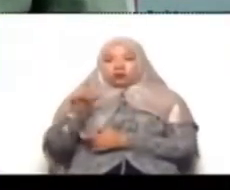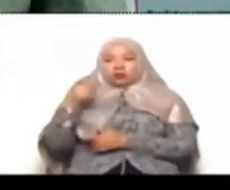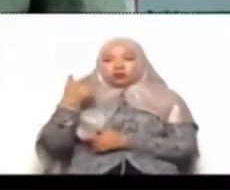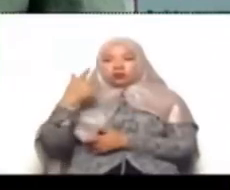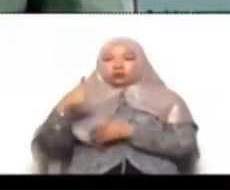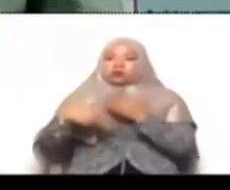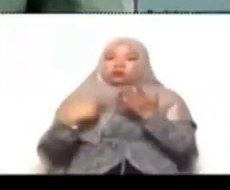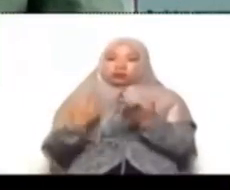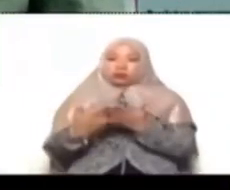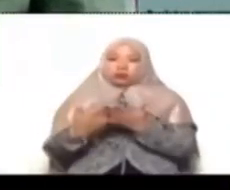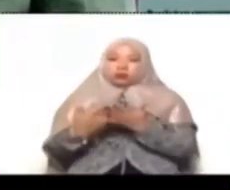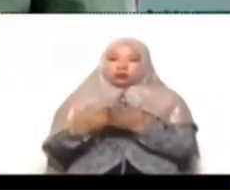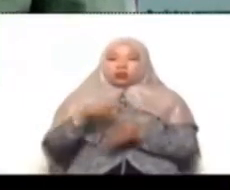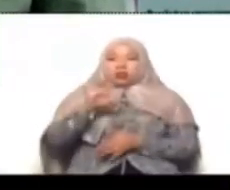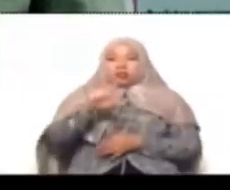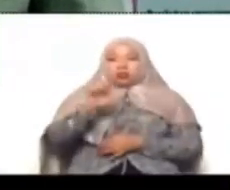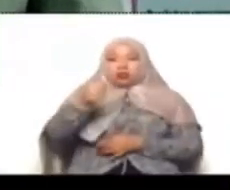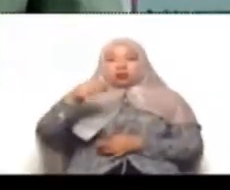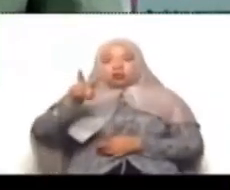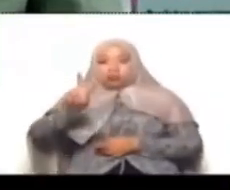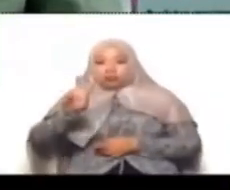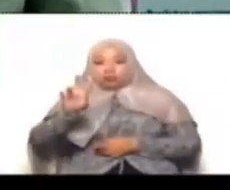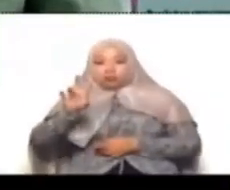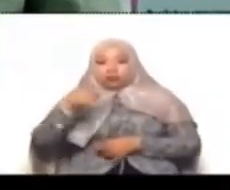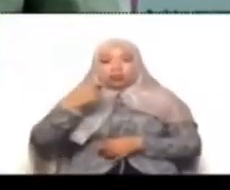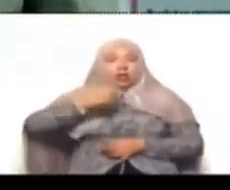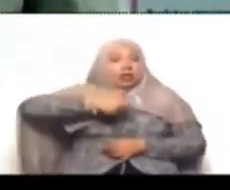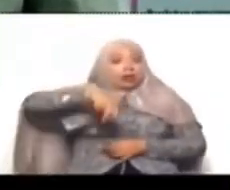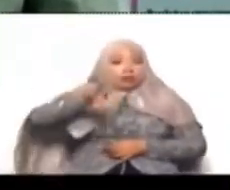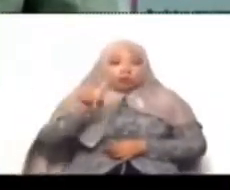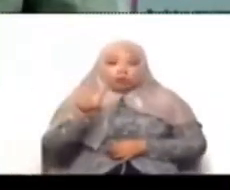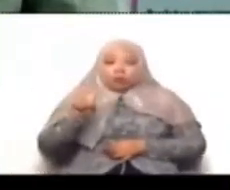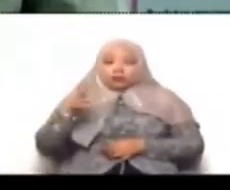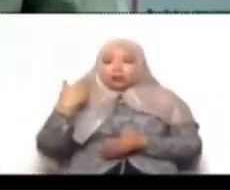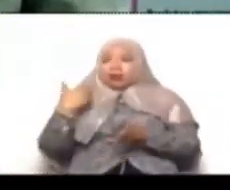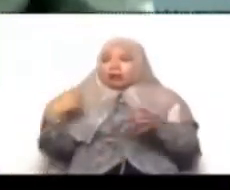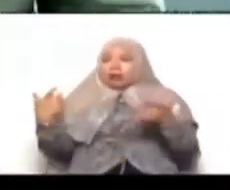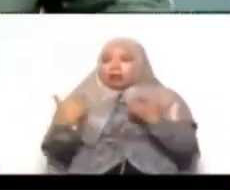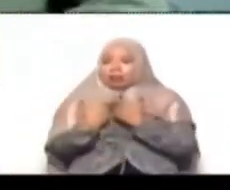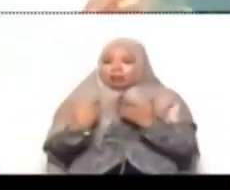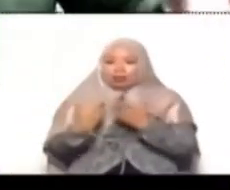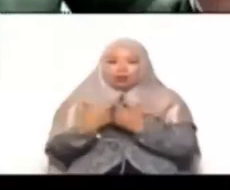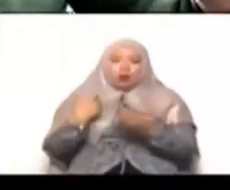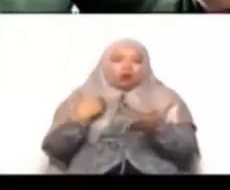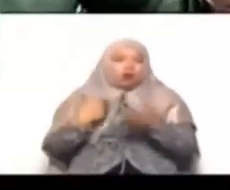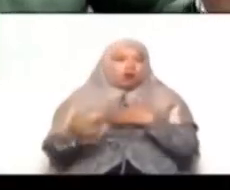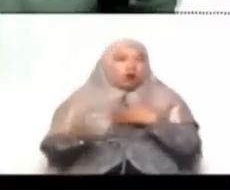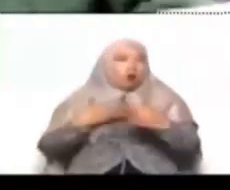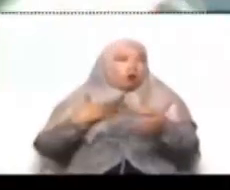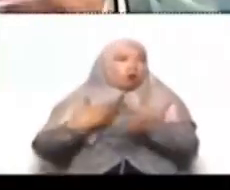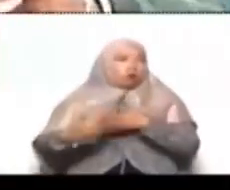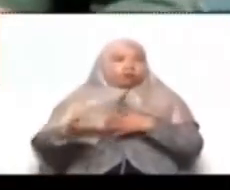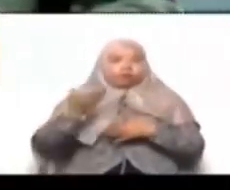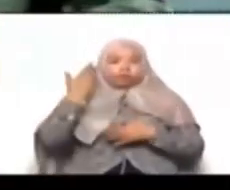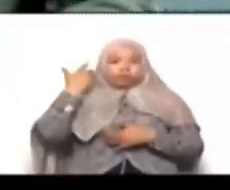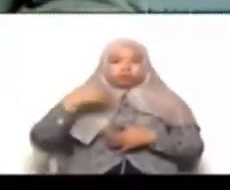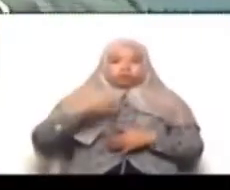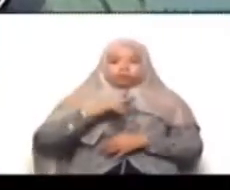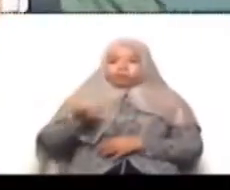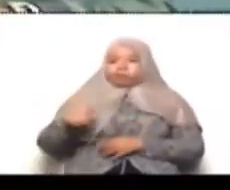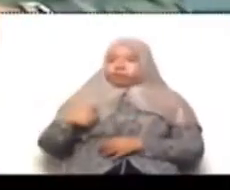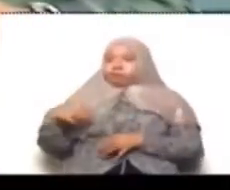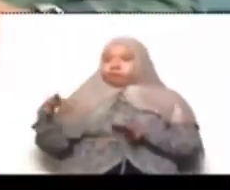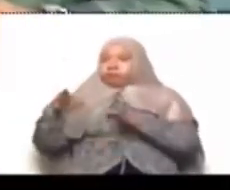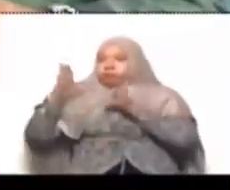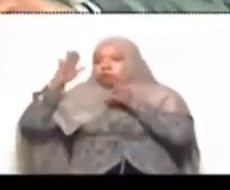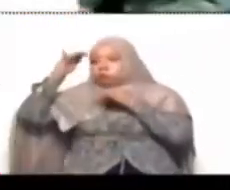peleen 5 para las 12, a las 12, a la hora que se quieran pelear, allá ellos, Miguel Ángel, acá nosotros, con